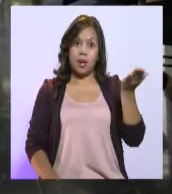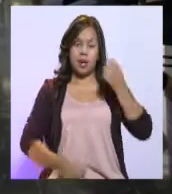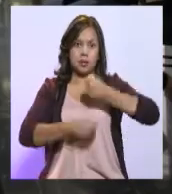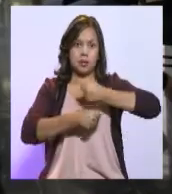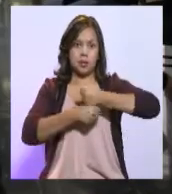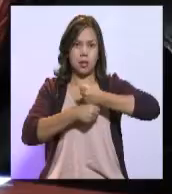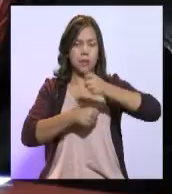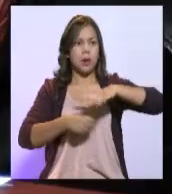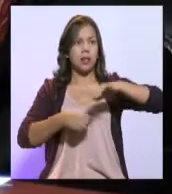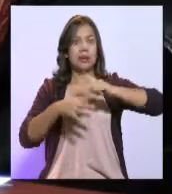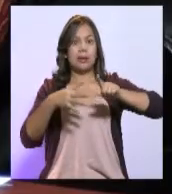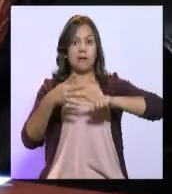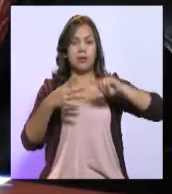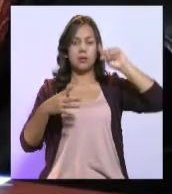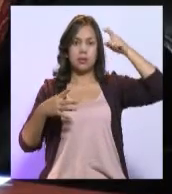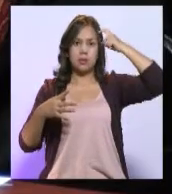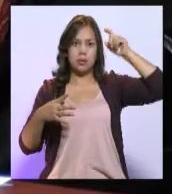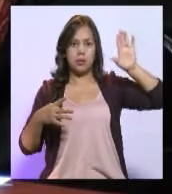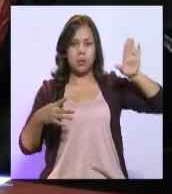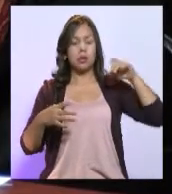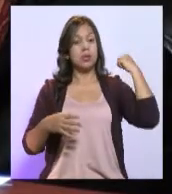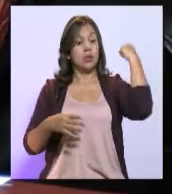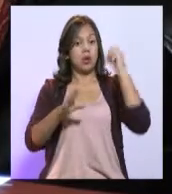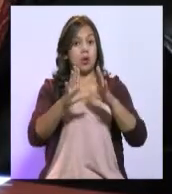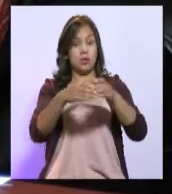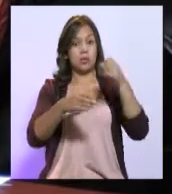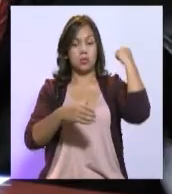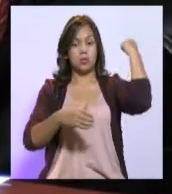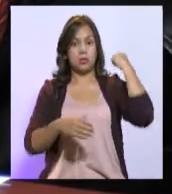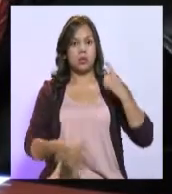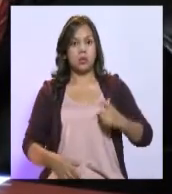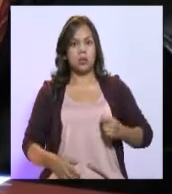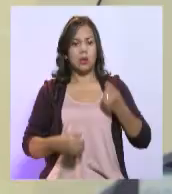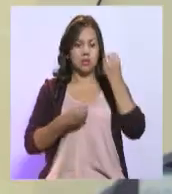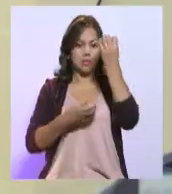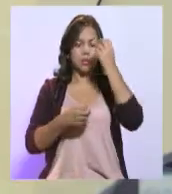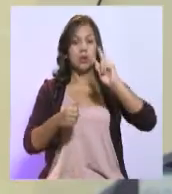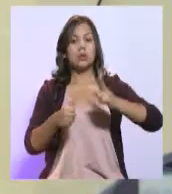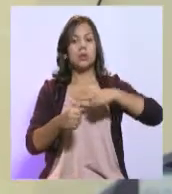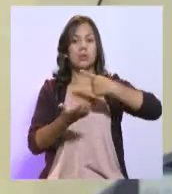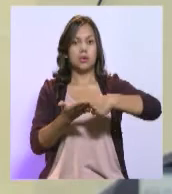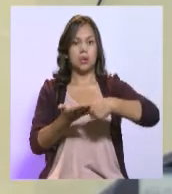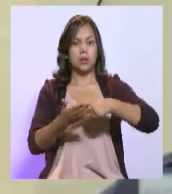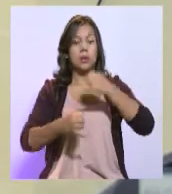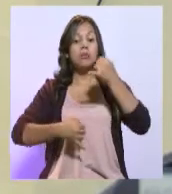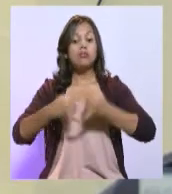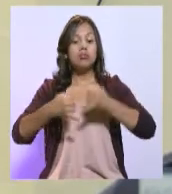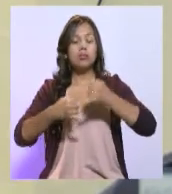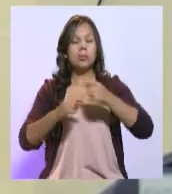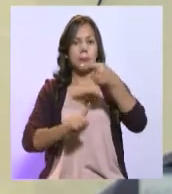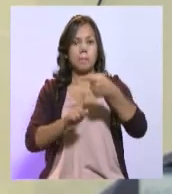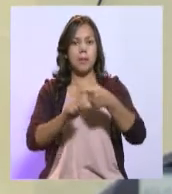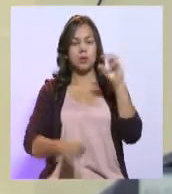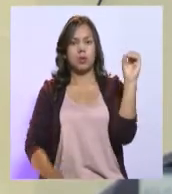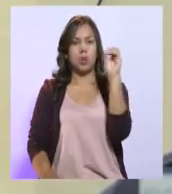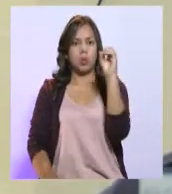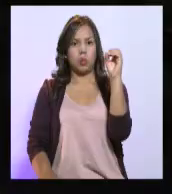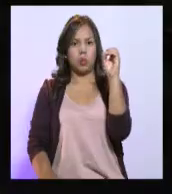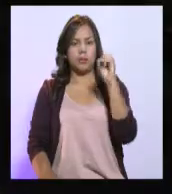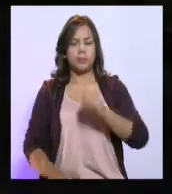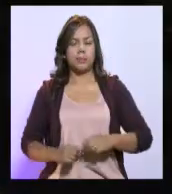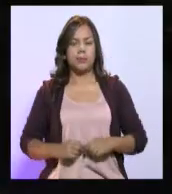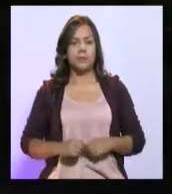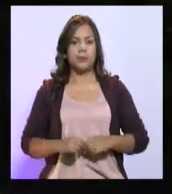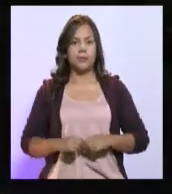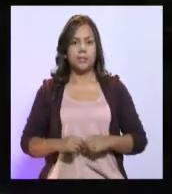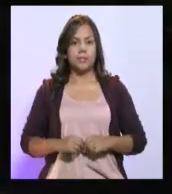diferentes instancias de gobierno. La Comisión del Derecho a la Salud prevé tener listo el informe para segundo debate a finales del mes de octubre. Mariela